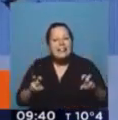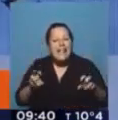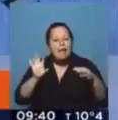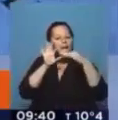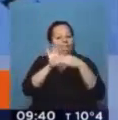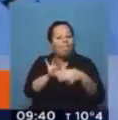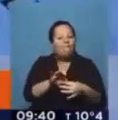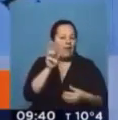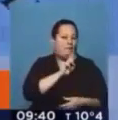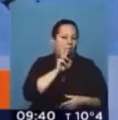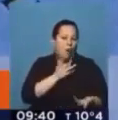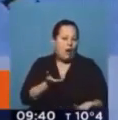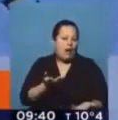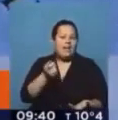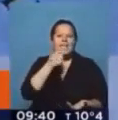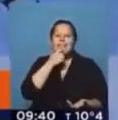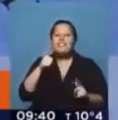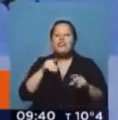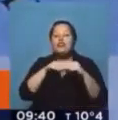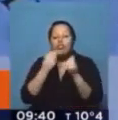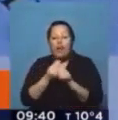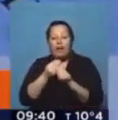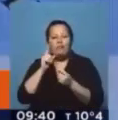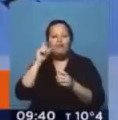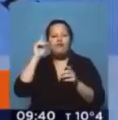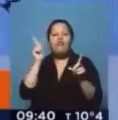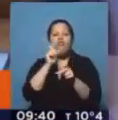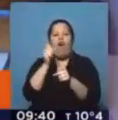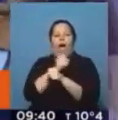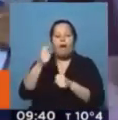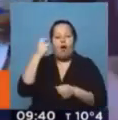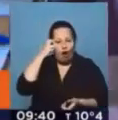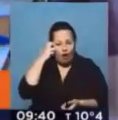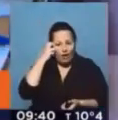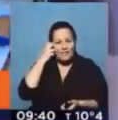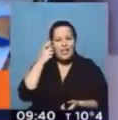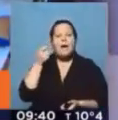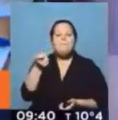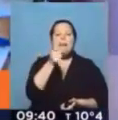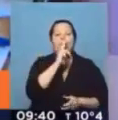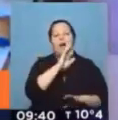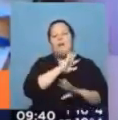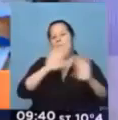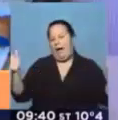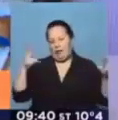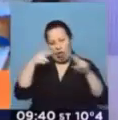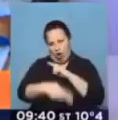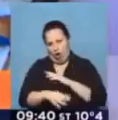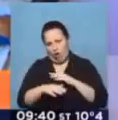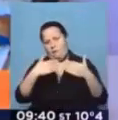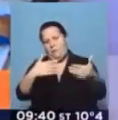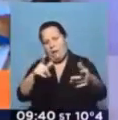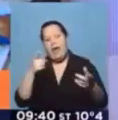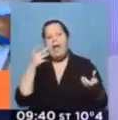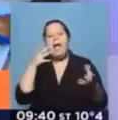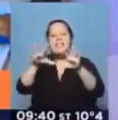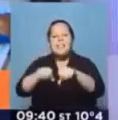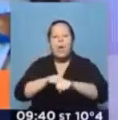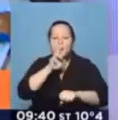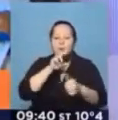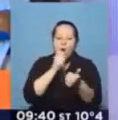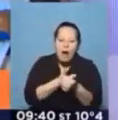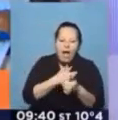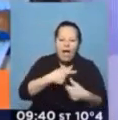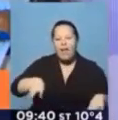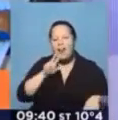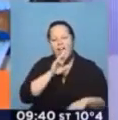temática vinculada al género, que si no tenemos número, no sale en el Congreso. Los femicidios no pueden esperar, la trata en niñas no